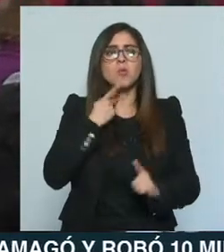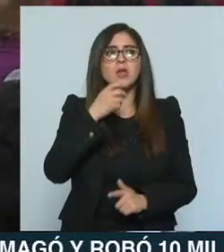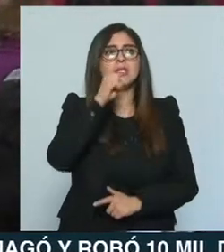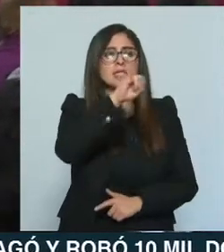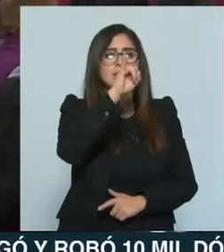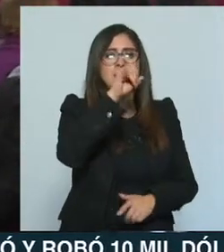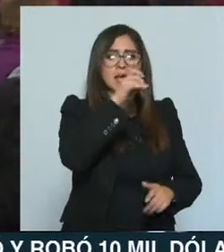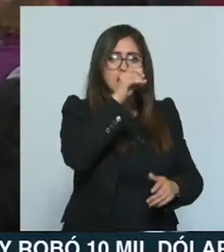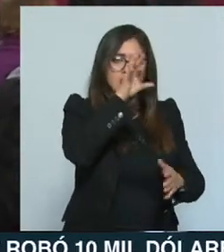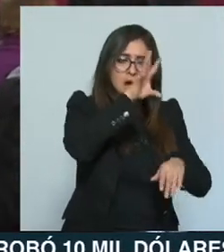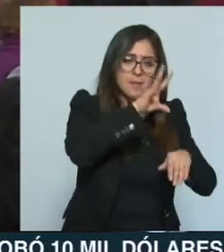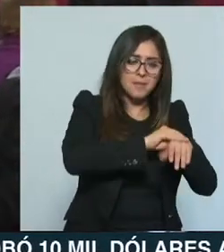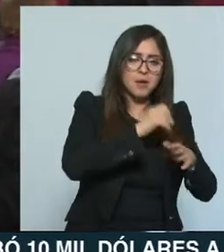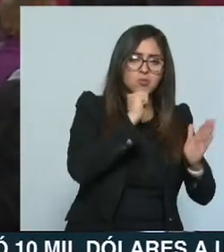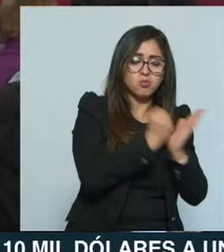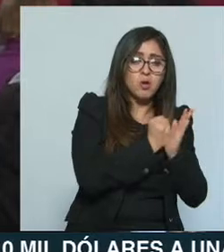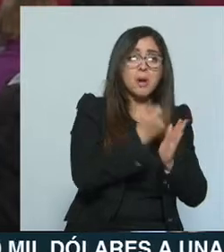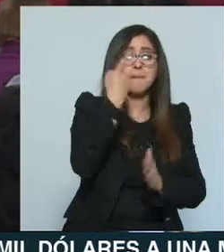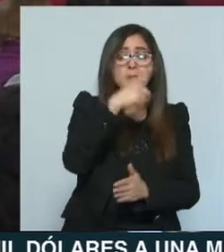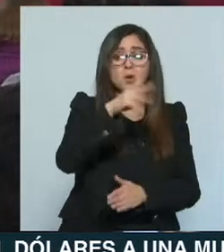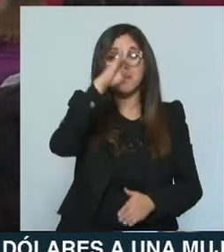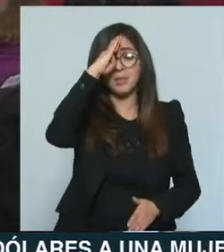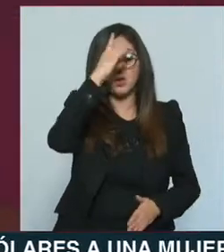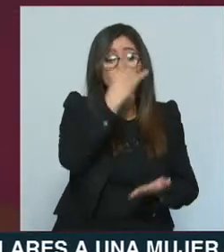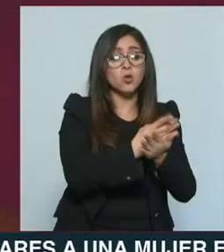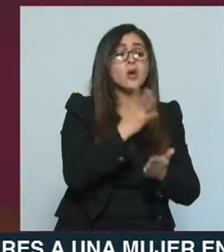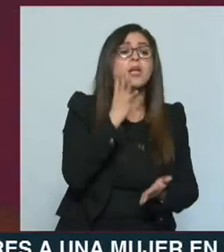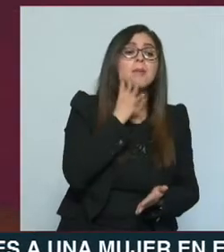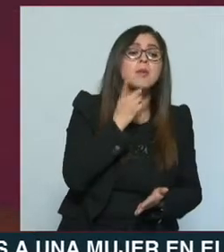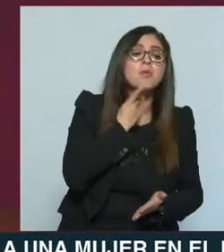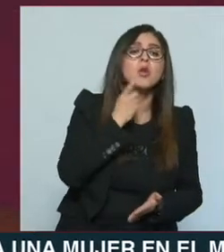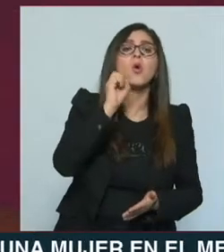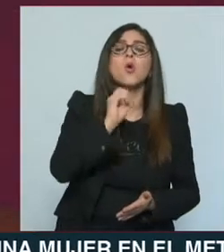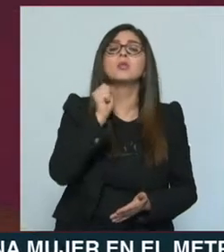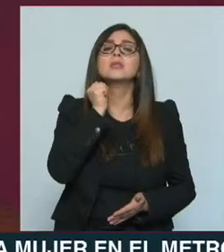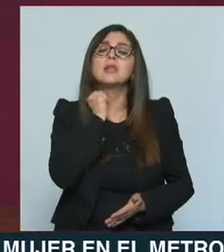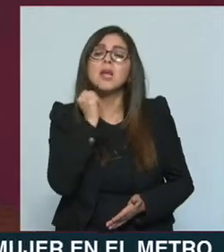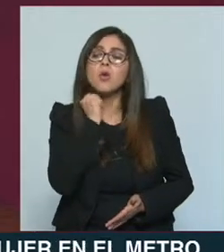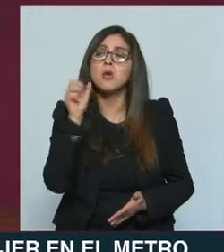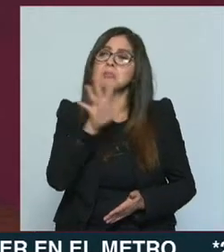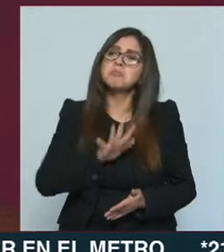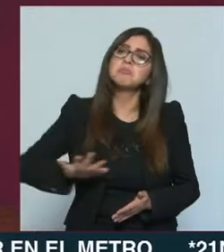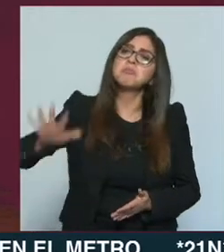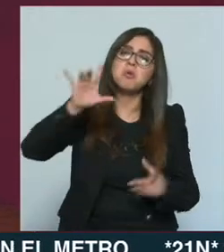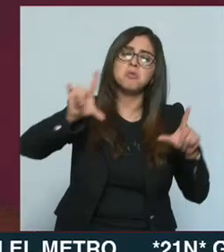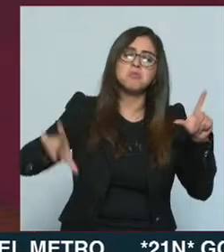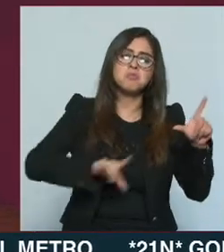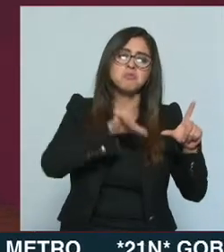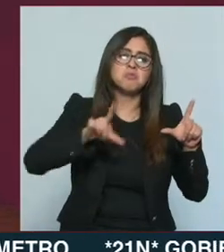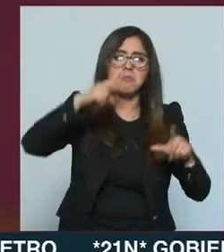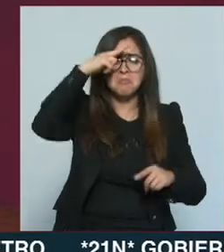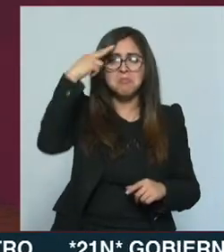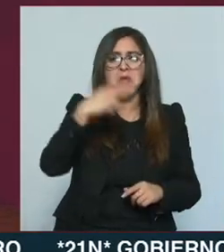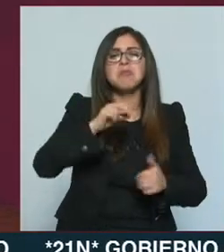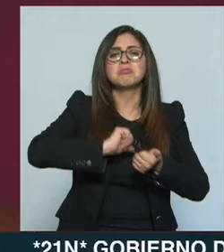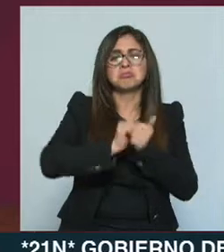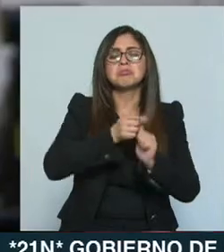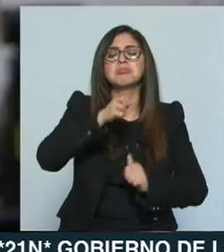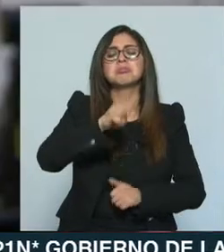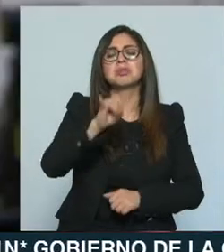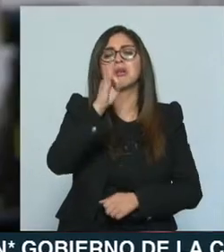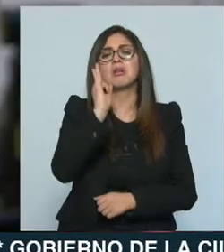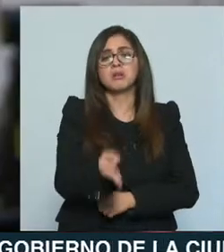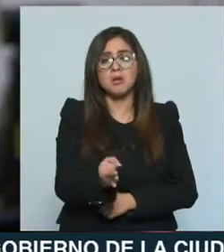en diputados, sino en la mayoría de congresos locales. Eso es lo que estamos haciendo como oposición, dar buenos resultados